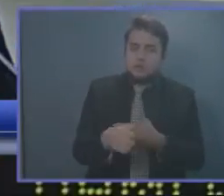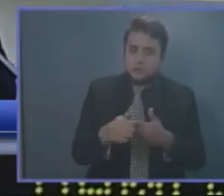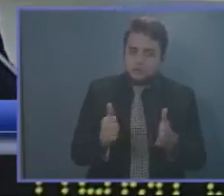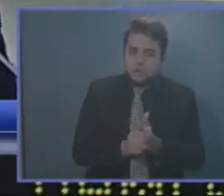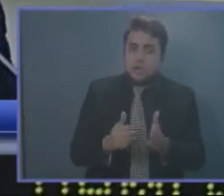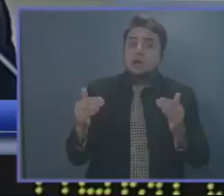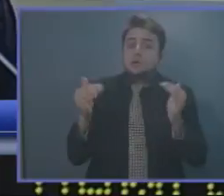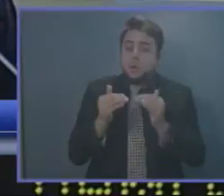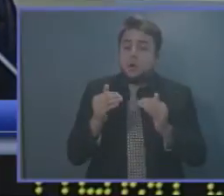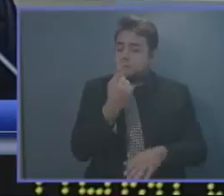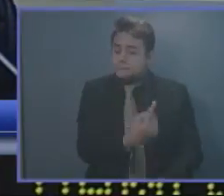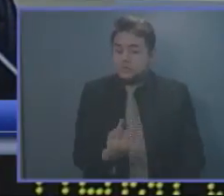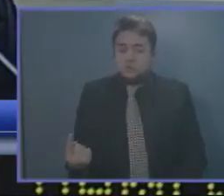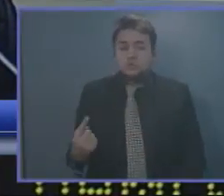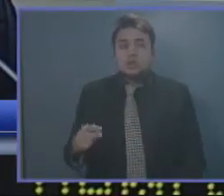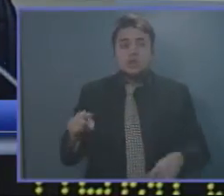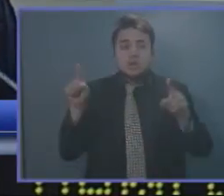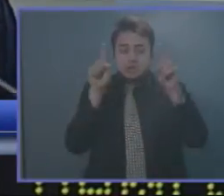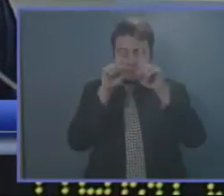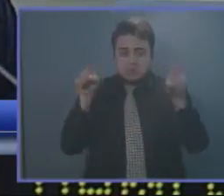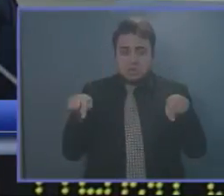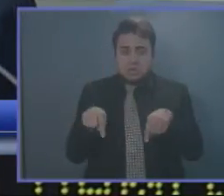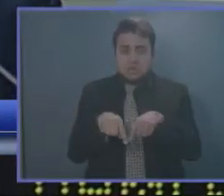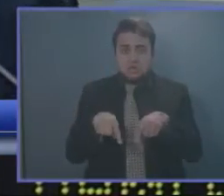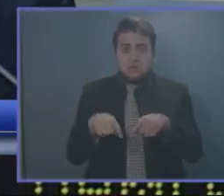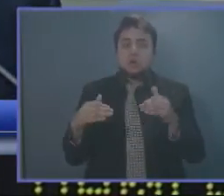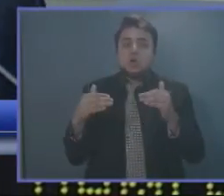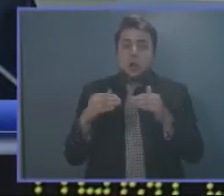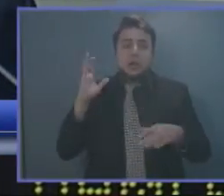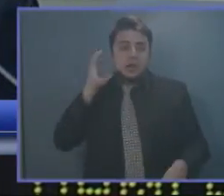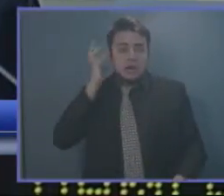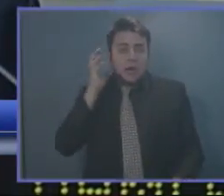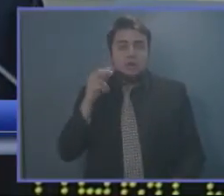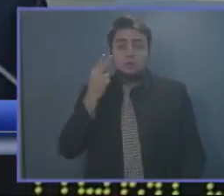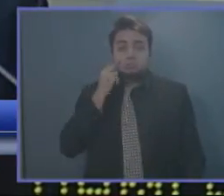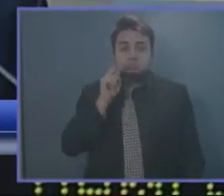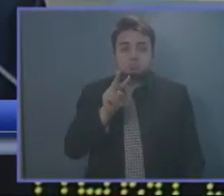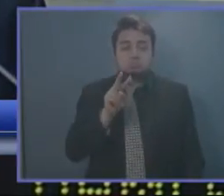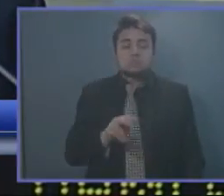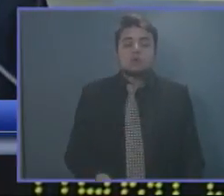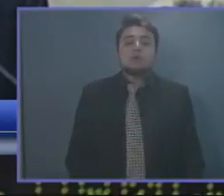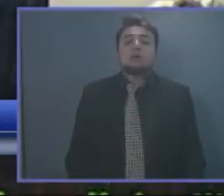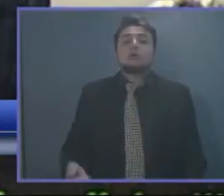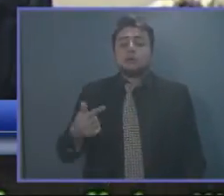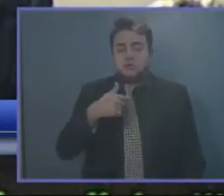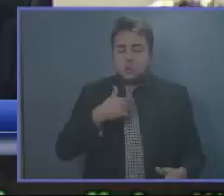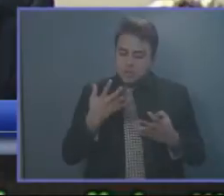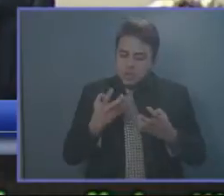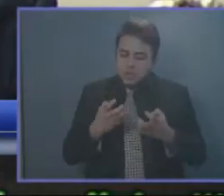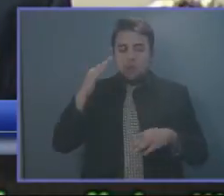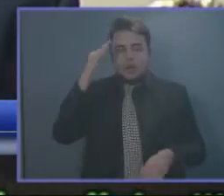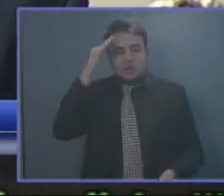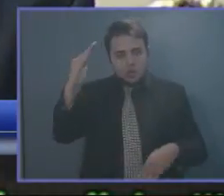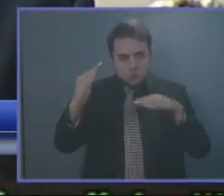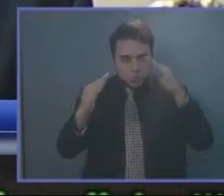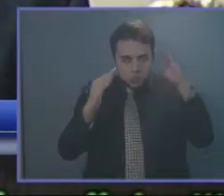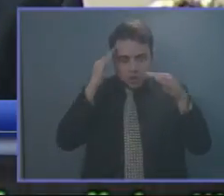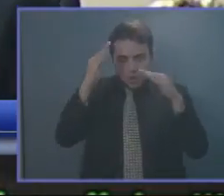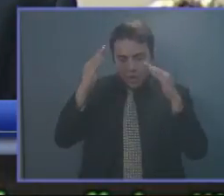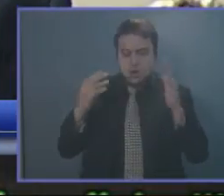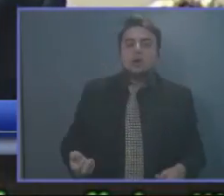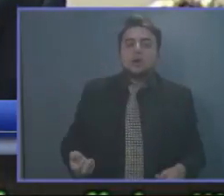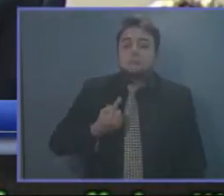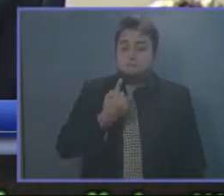personas que nos siguen por los medios de comunicación. También me uno al saludo a los estudiantes y profesores